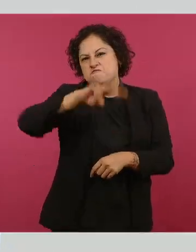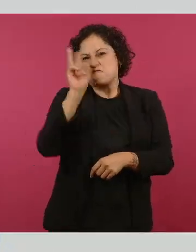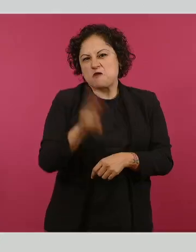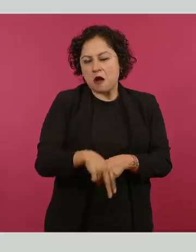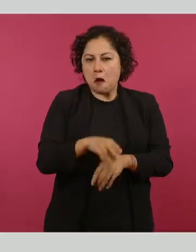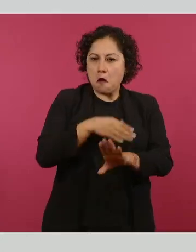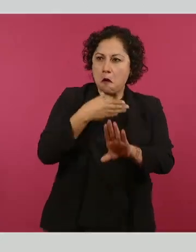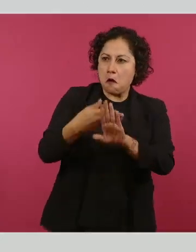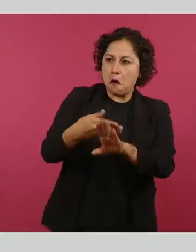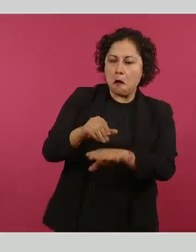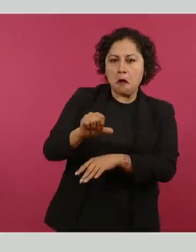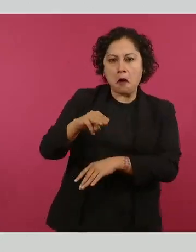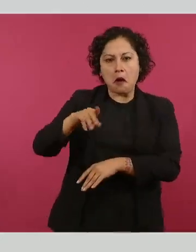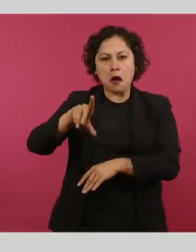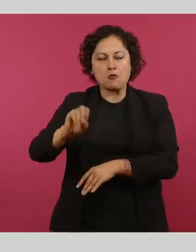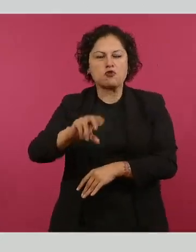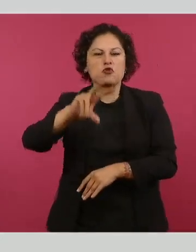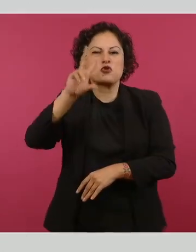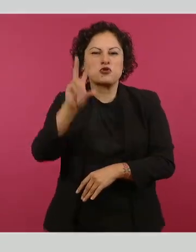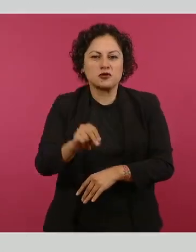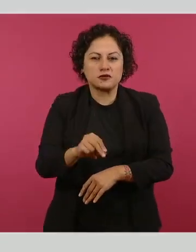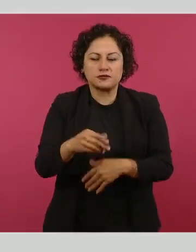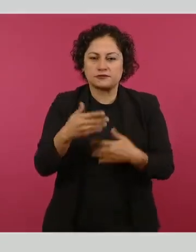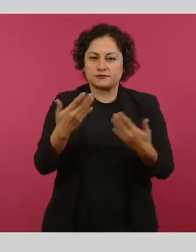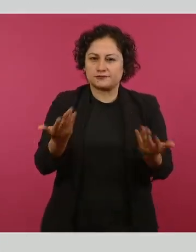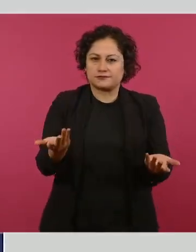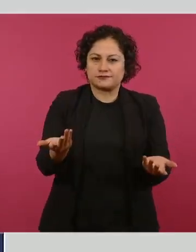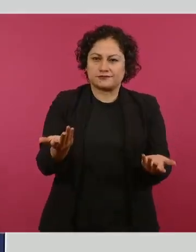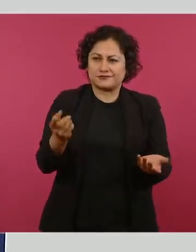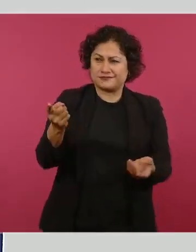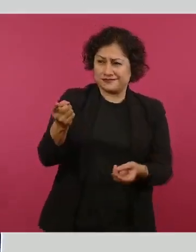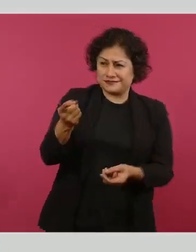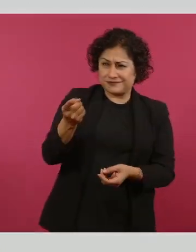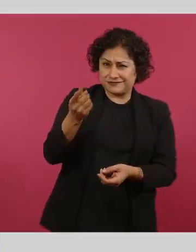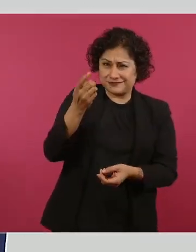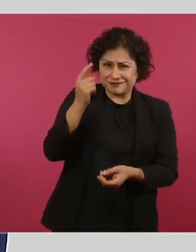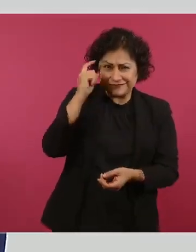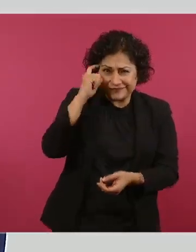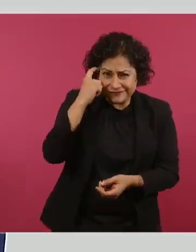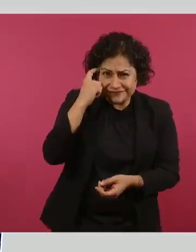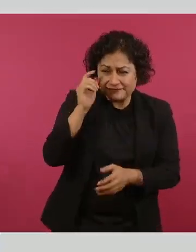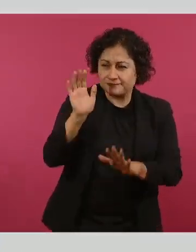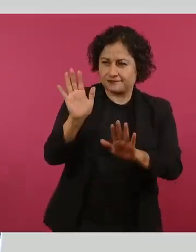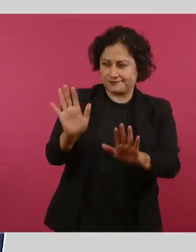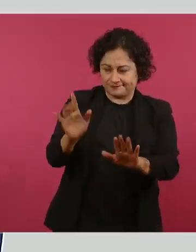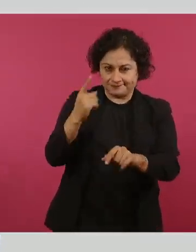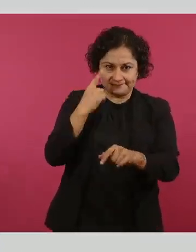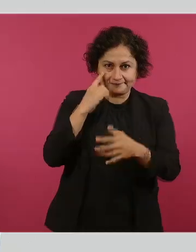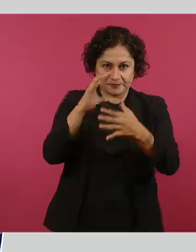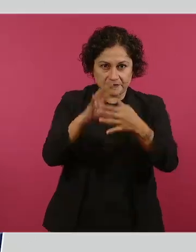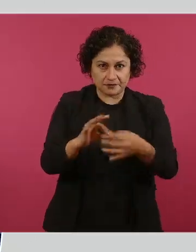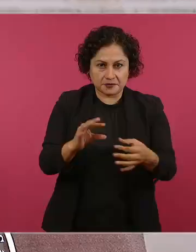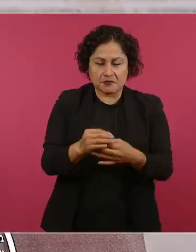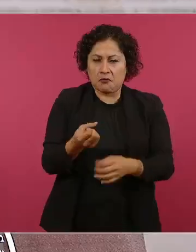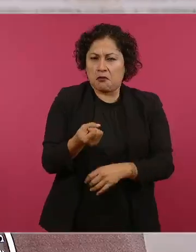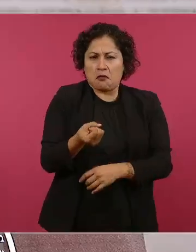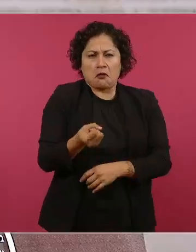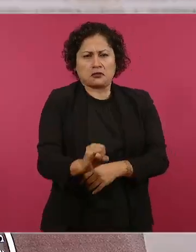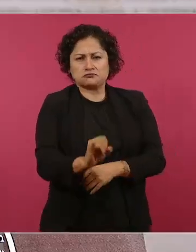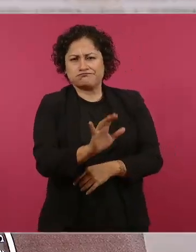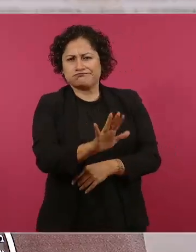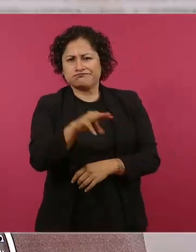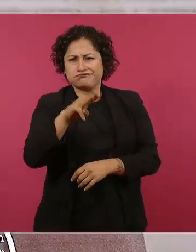muerte. Así son los memes. Les vamos a explicar. Así son los memes. Unos son